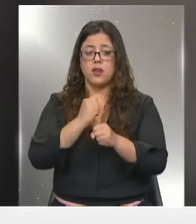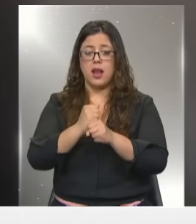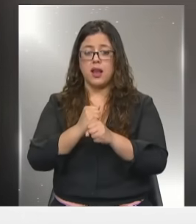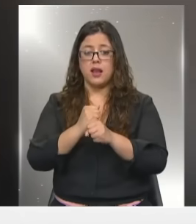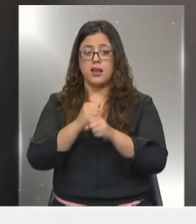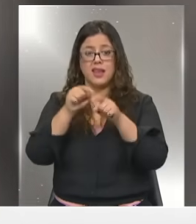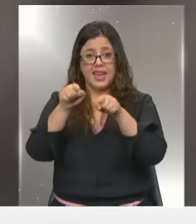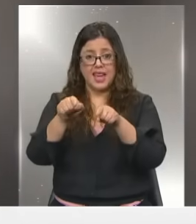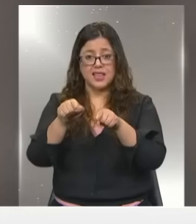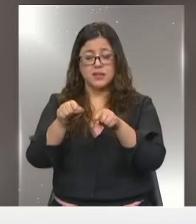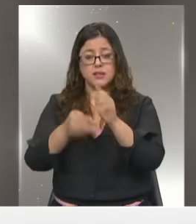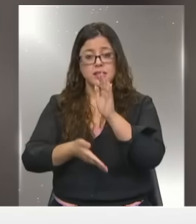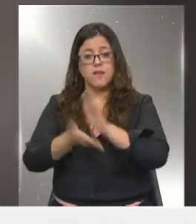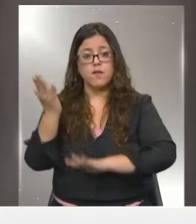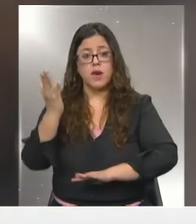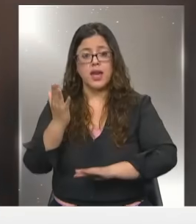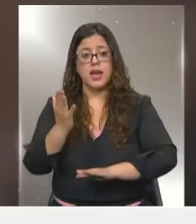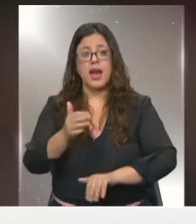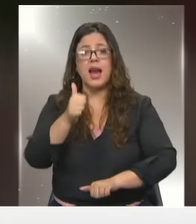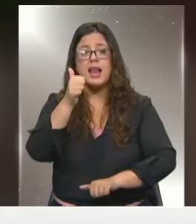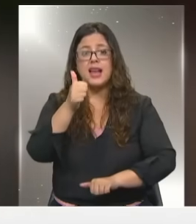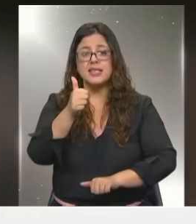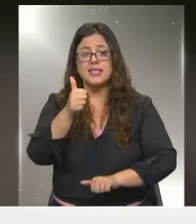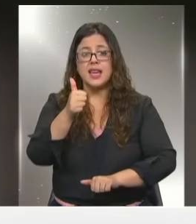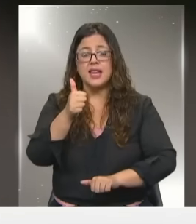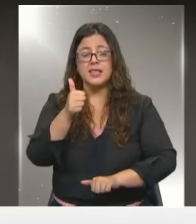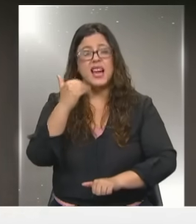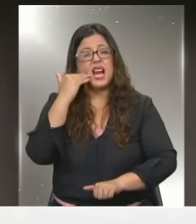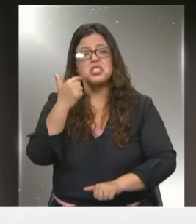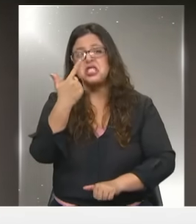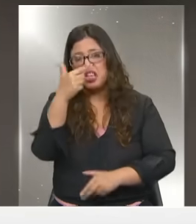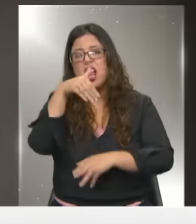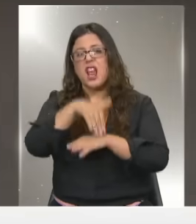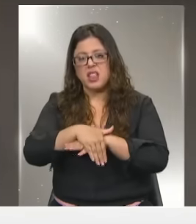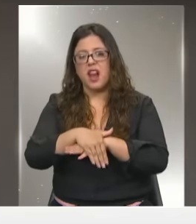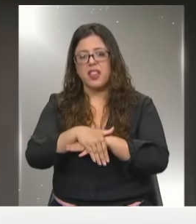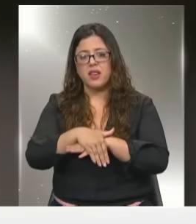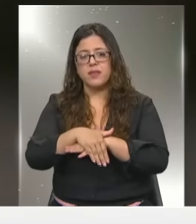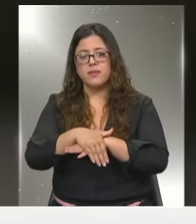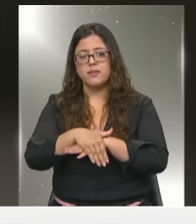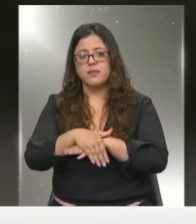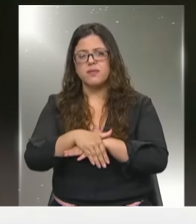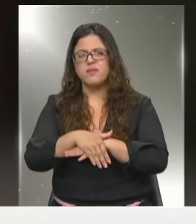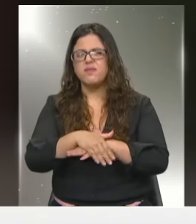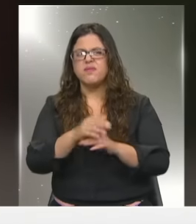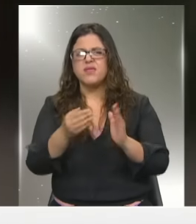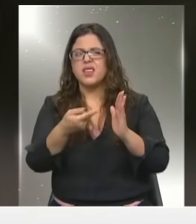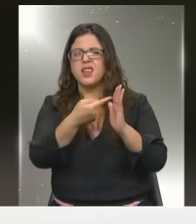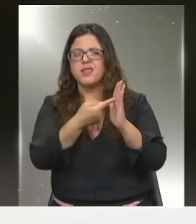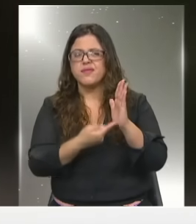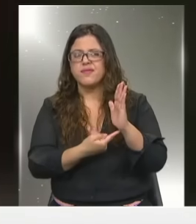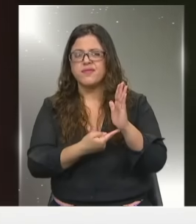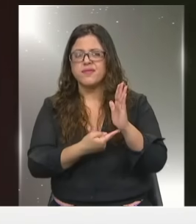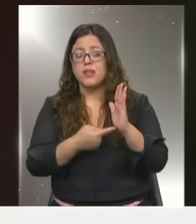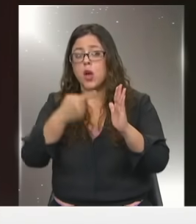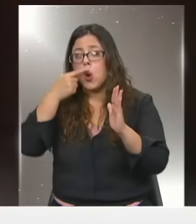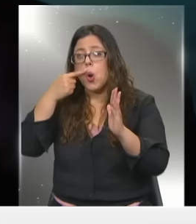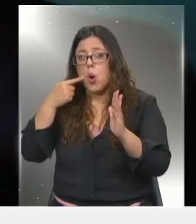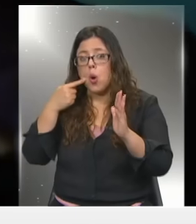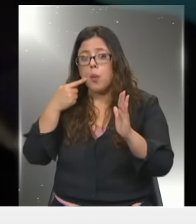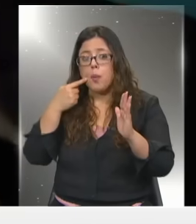día abandonó el municipio a las 18:59. ¿Qué es lo que informó? Ese día, Pedro